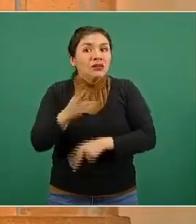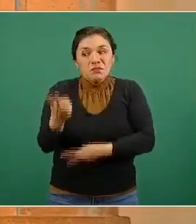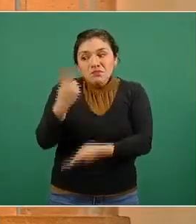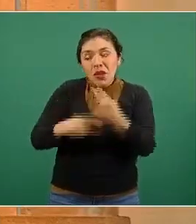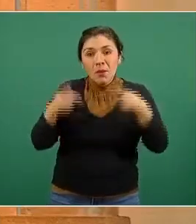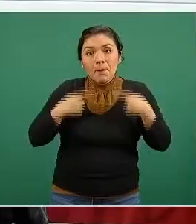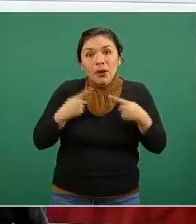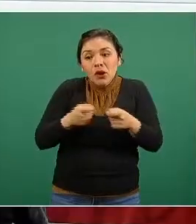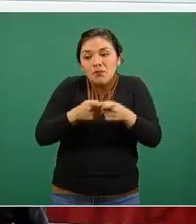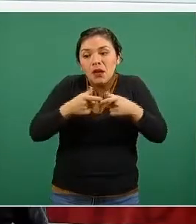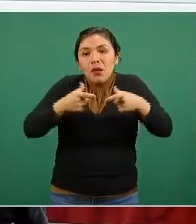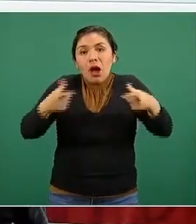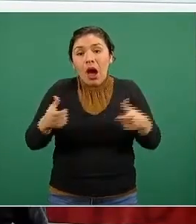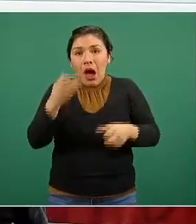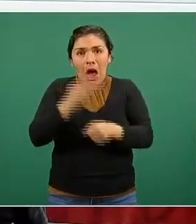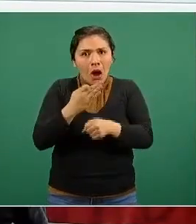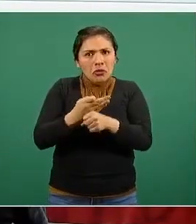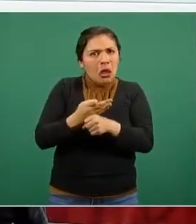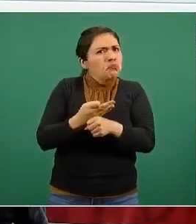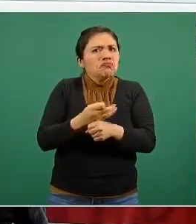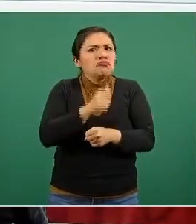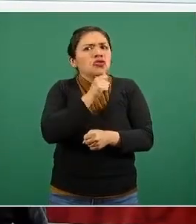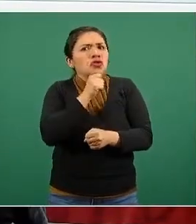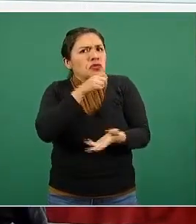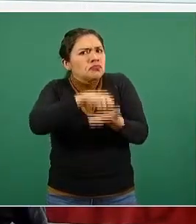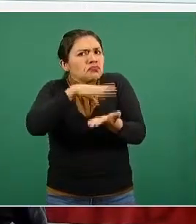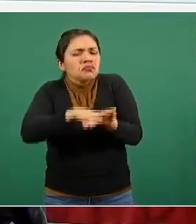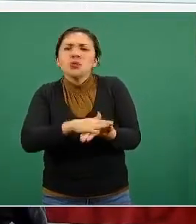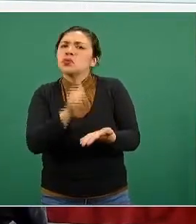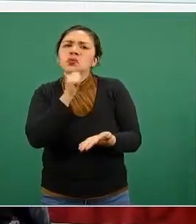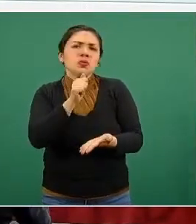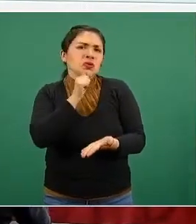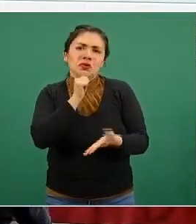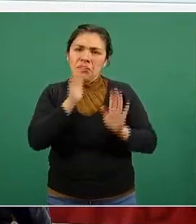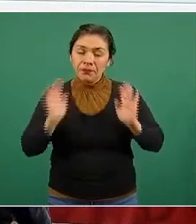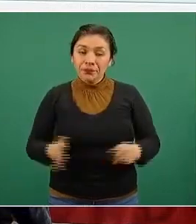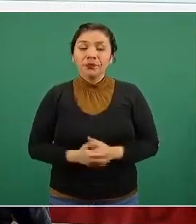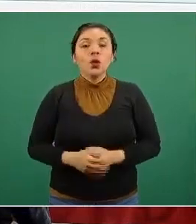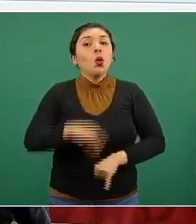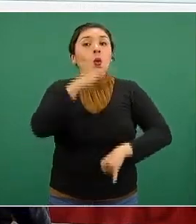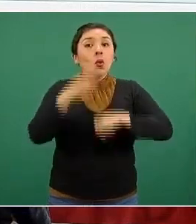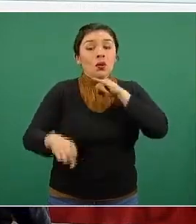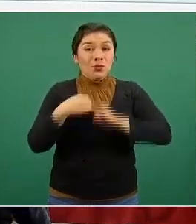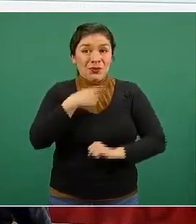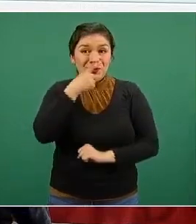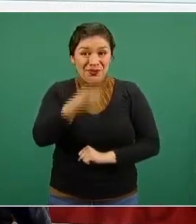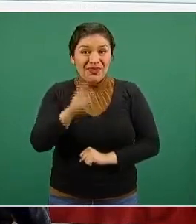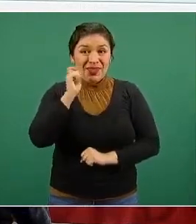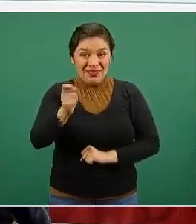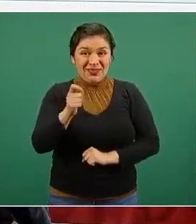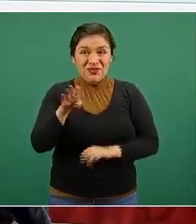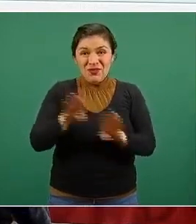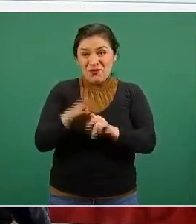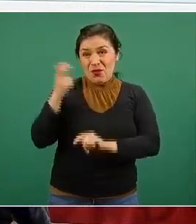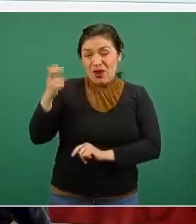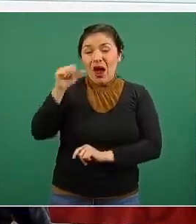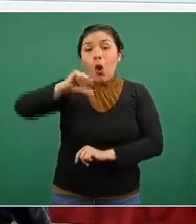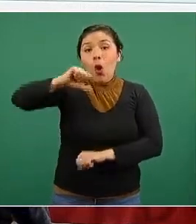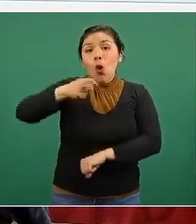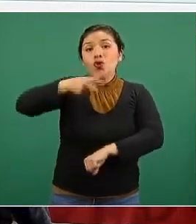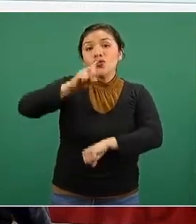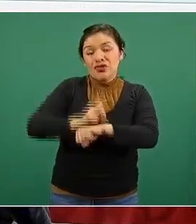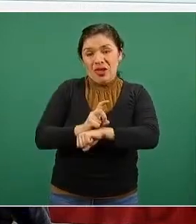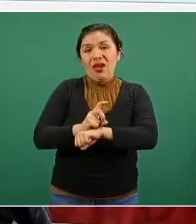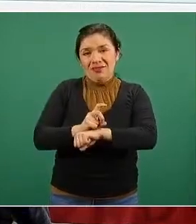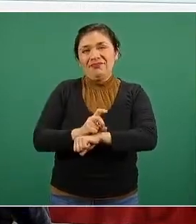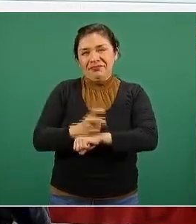cuales al menos hasta el momento no se han identificado. Y bueno, como último dato, que es el que acabamos de presentar el día de hoy, como